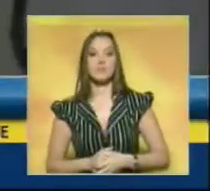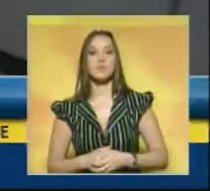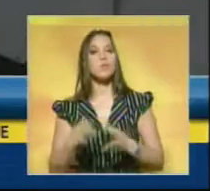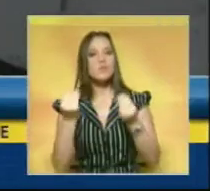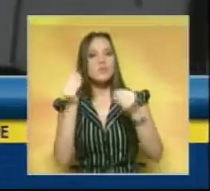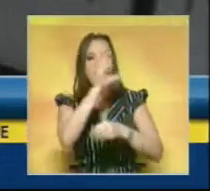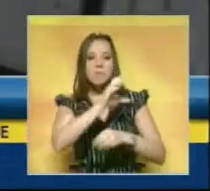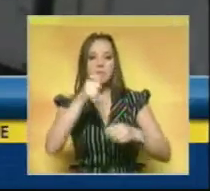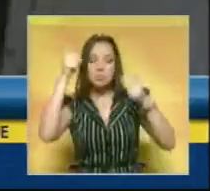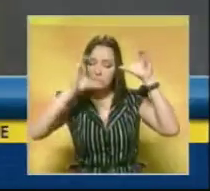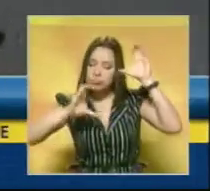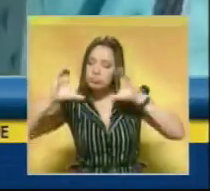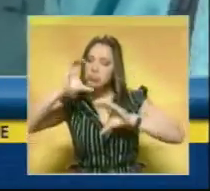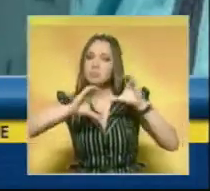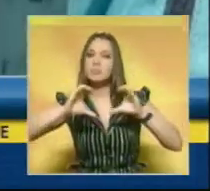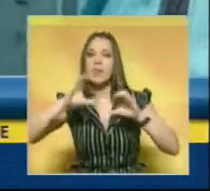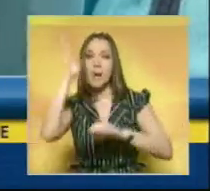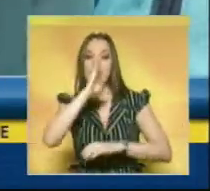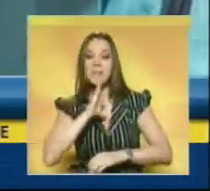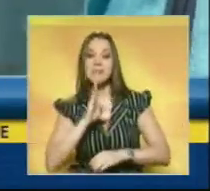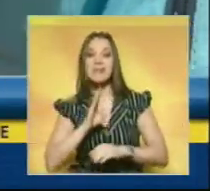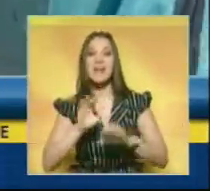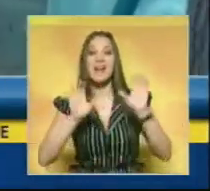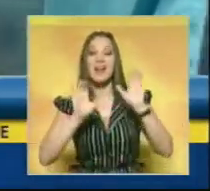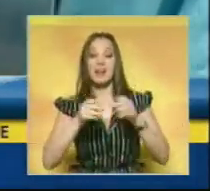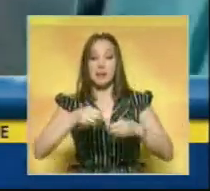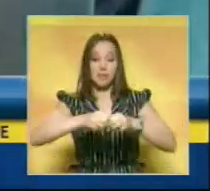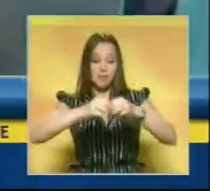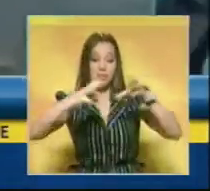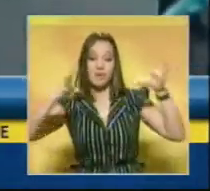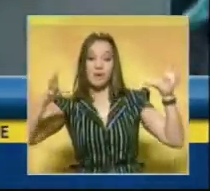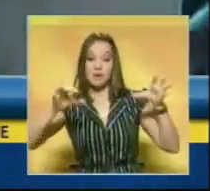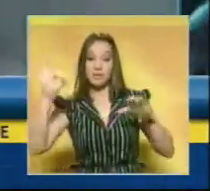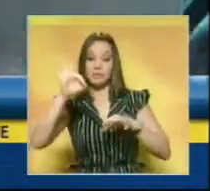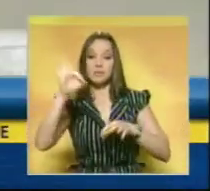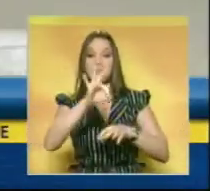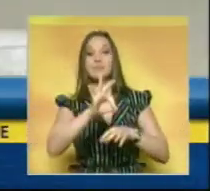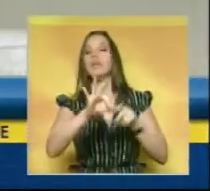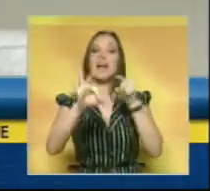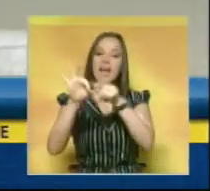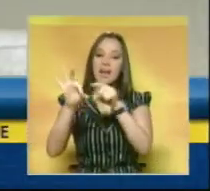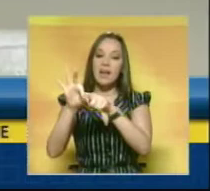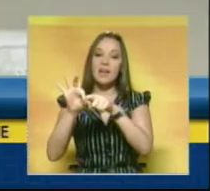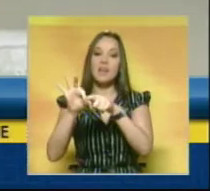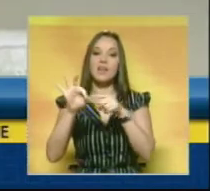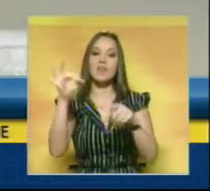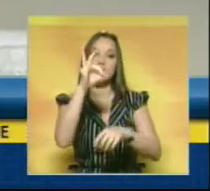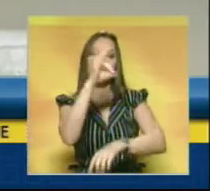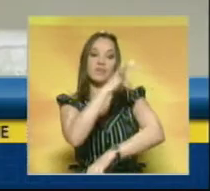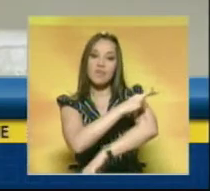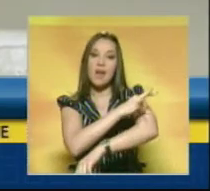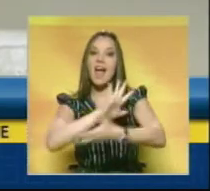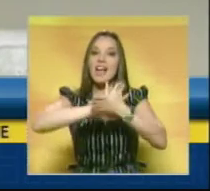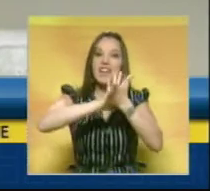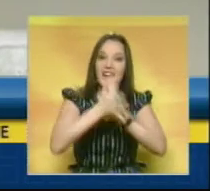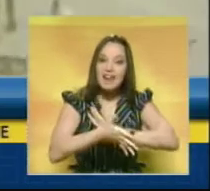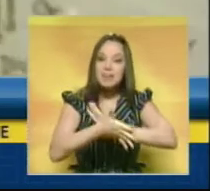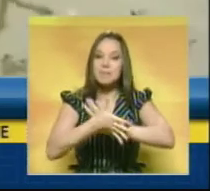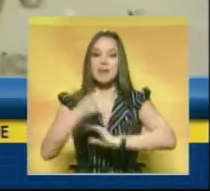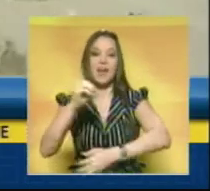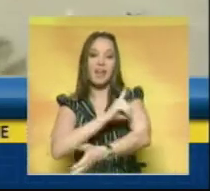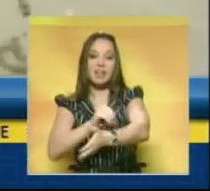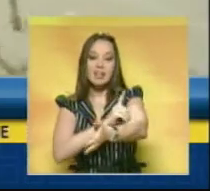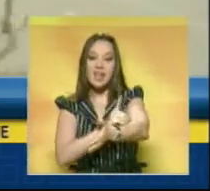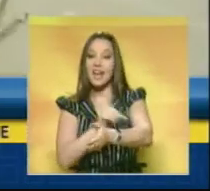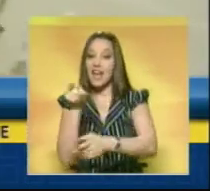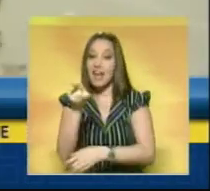Científicos brasileños liberaron en Río de Janeiro 10.000 mosquitos infectados con una bacteria que acaba con el virus del dengue. La idea es que se mezclen con